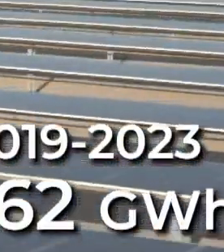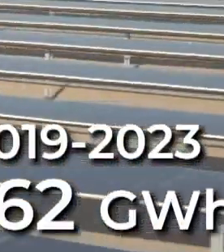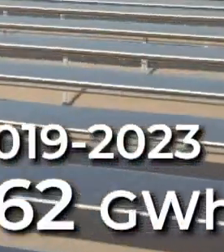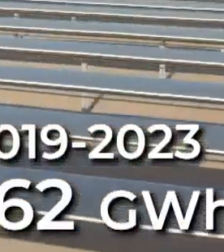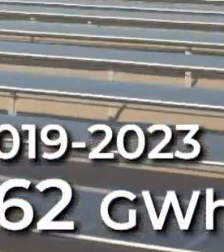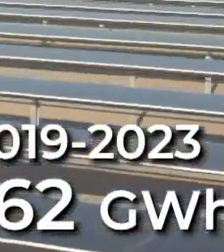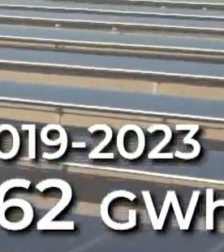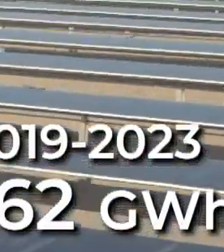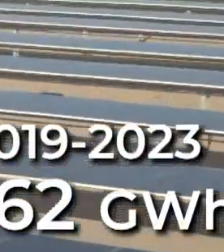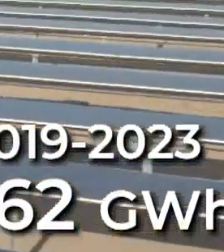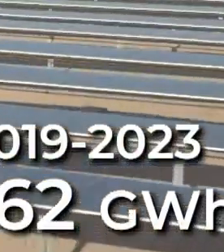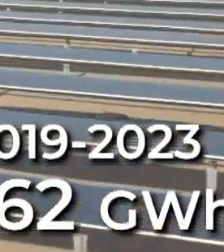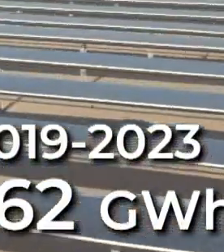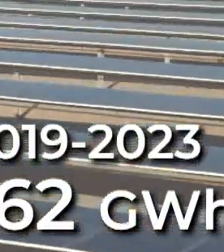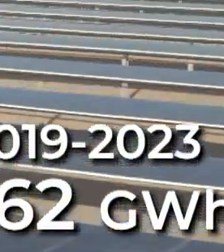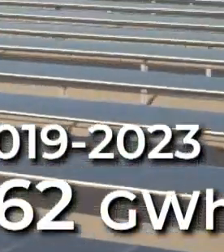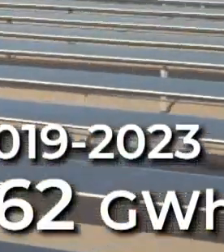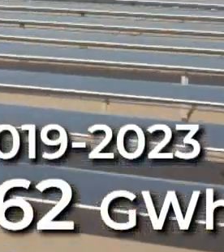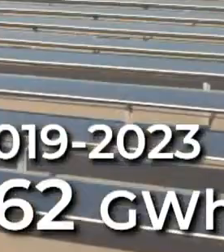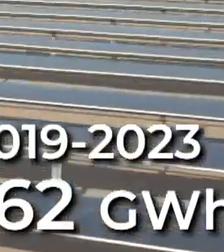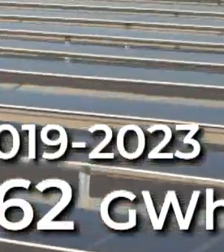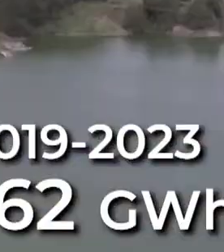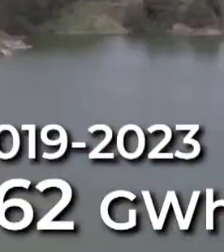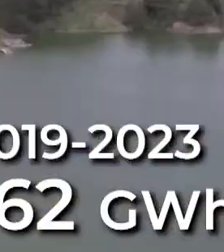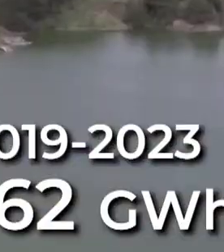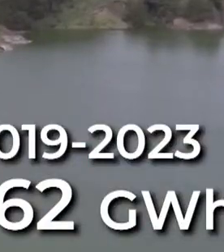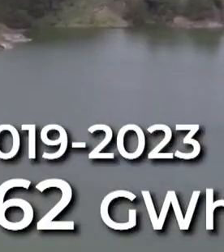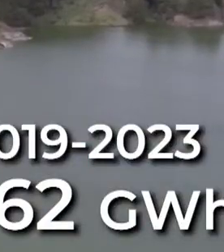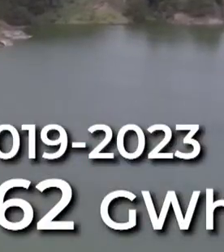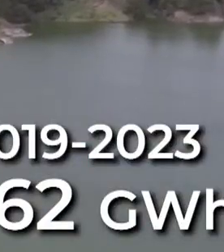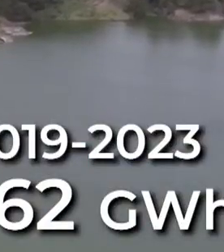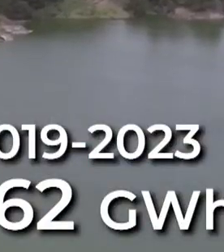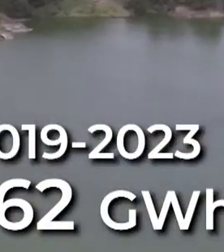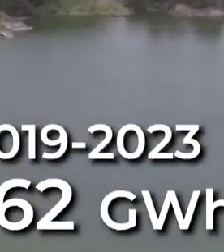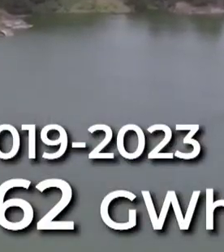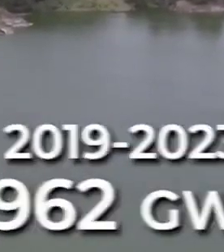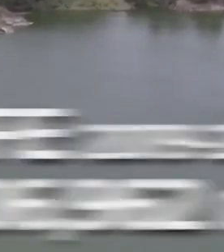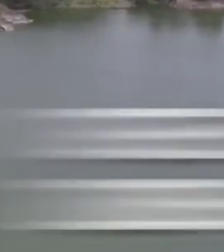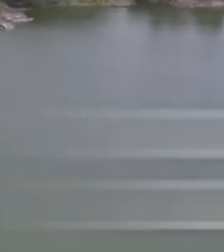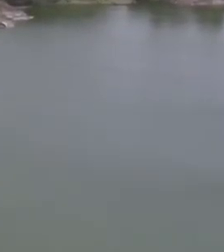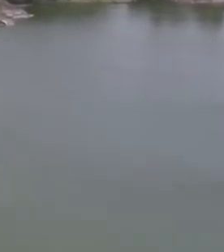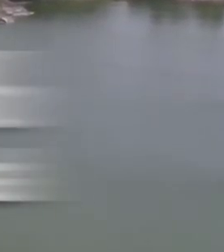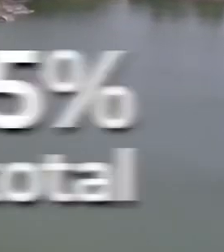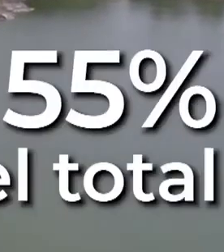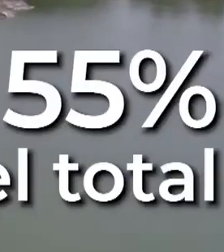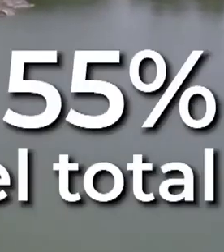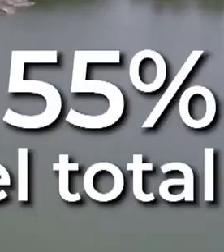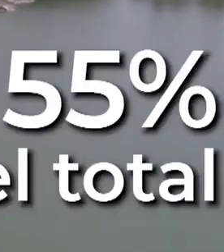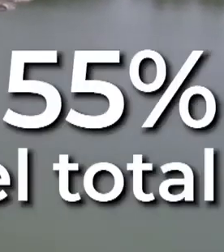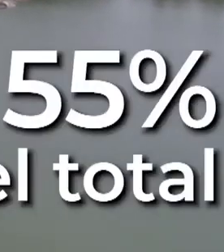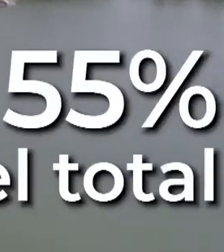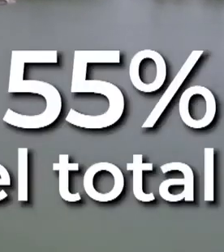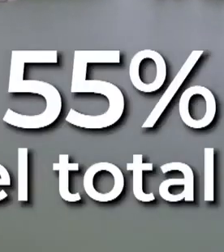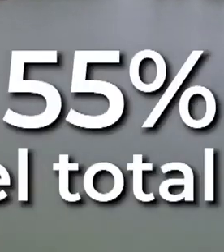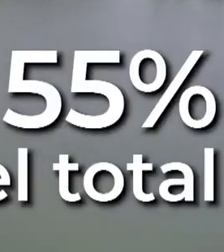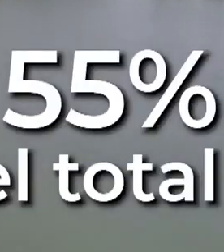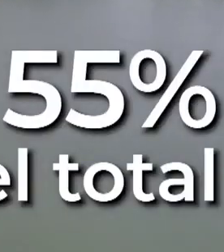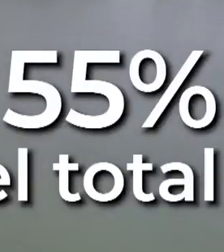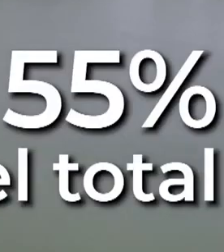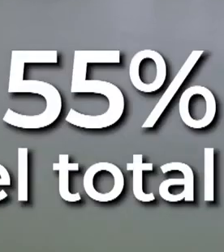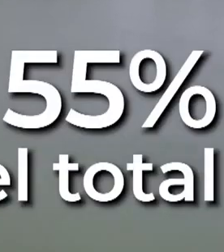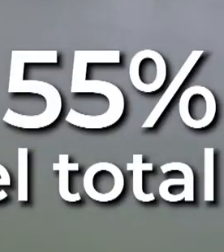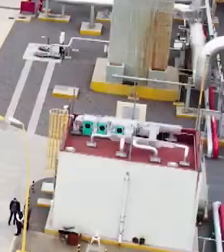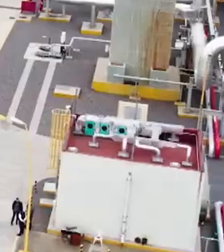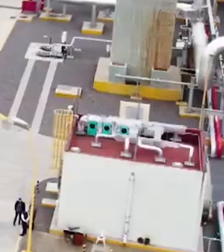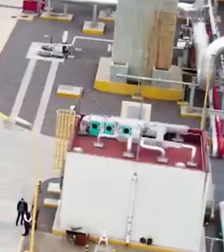La CFE aportó 206.962 gigawatts-hora de energía limpia, lo que equivale al 55%